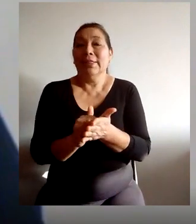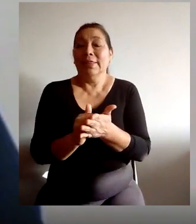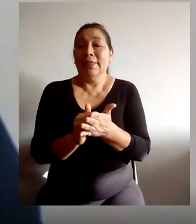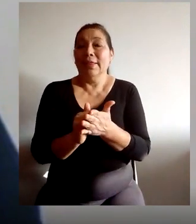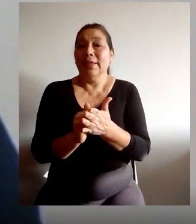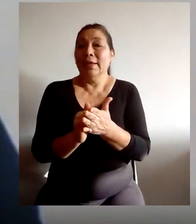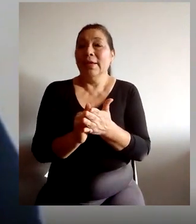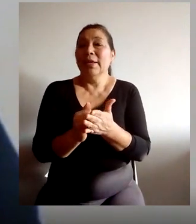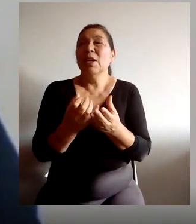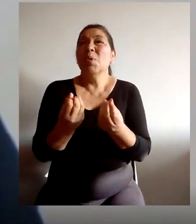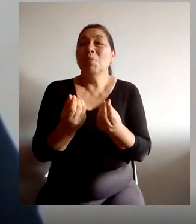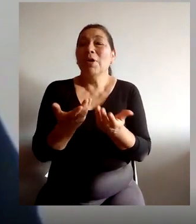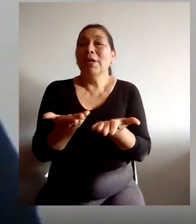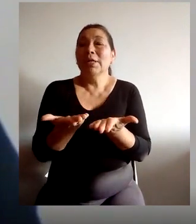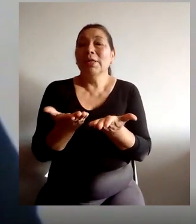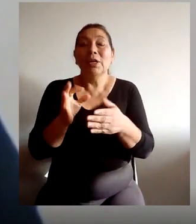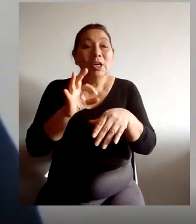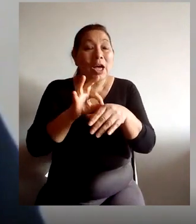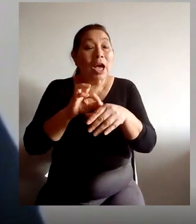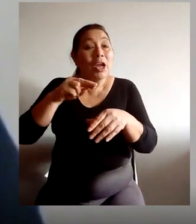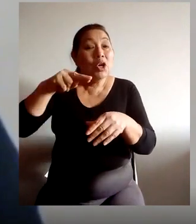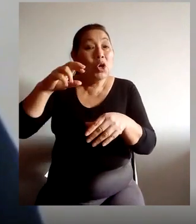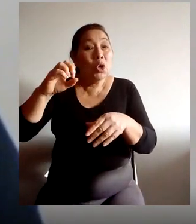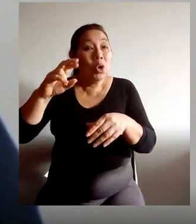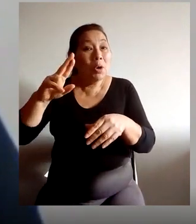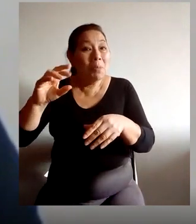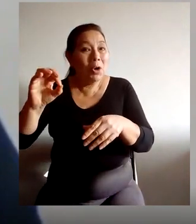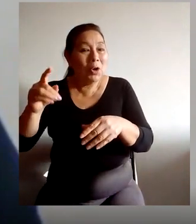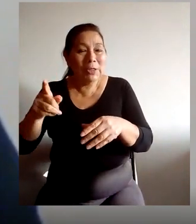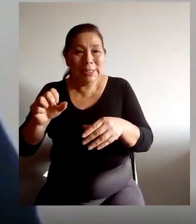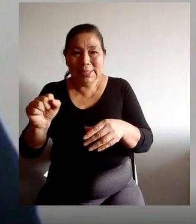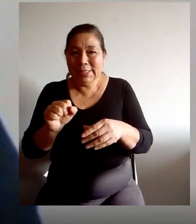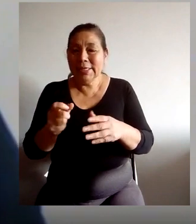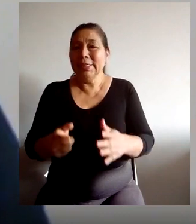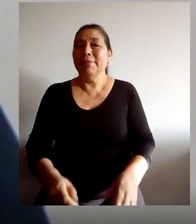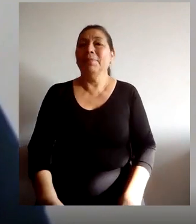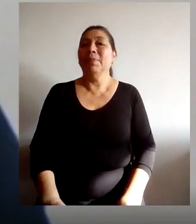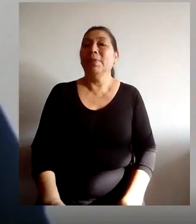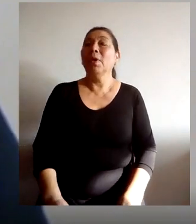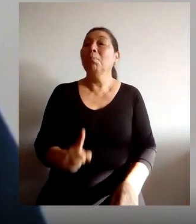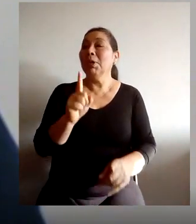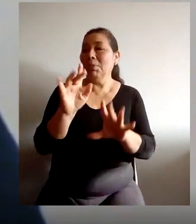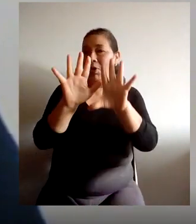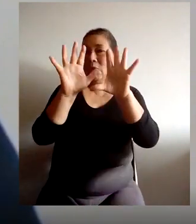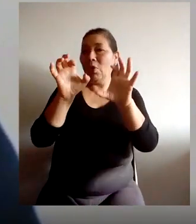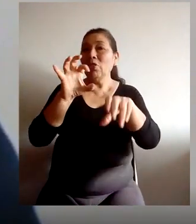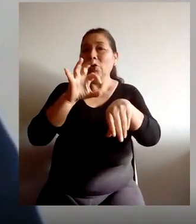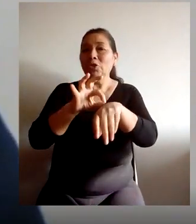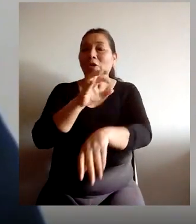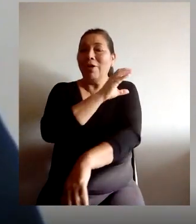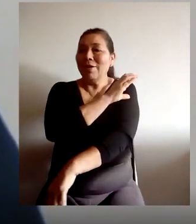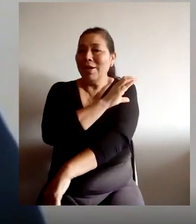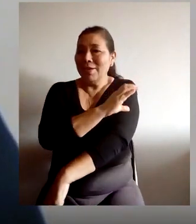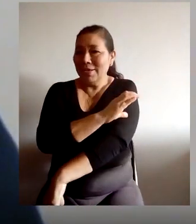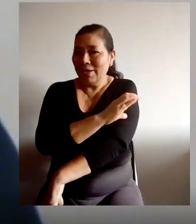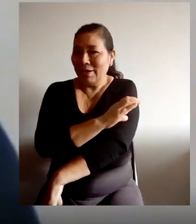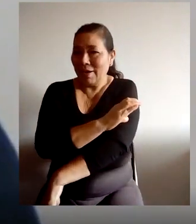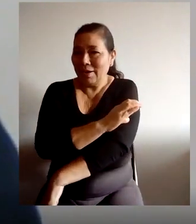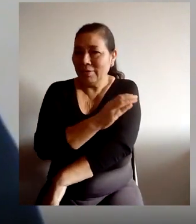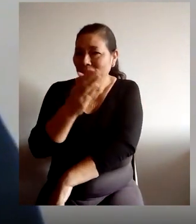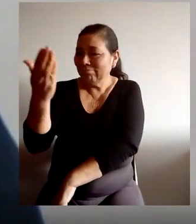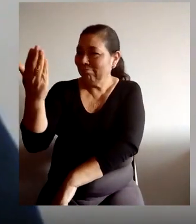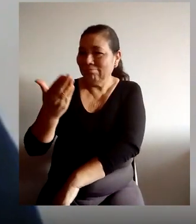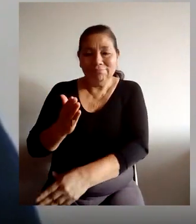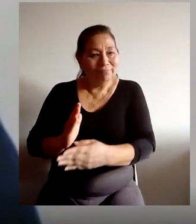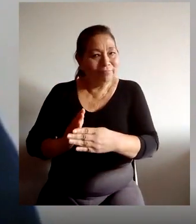través de una evaluación clínica, es decir, no se diagnostica a través de cuando una persona afirma